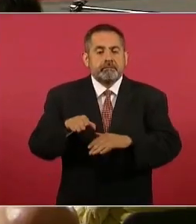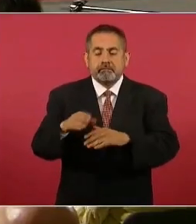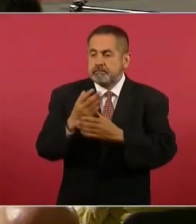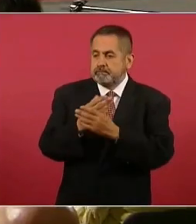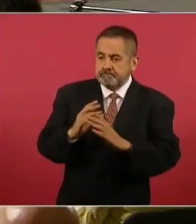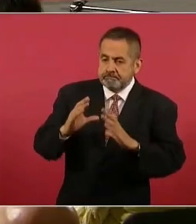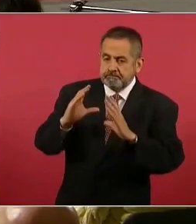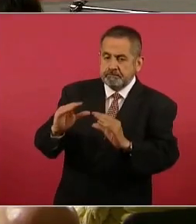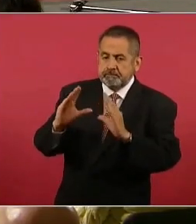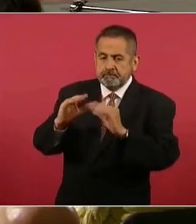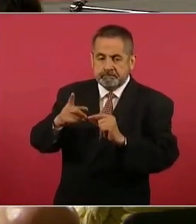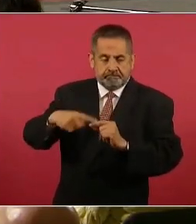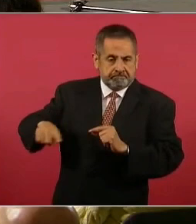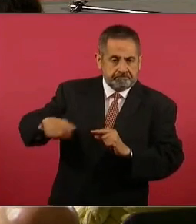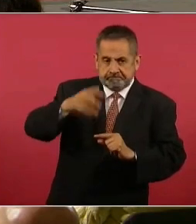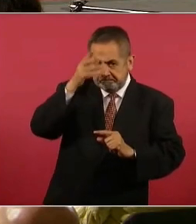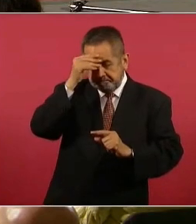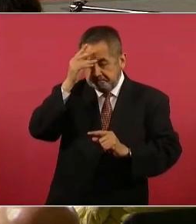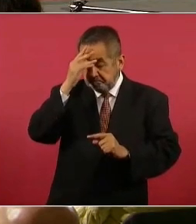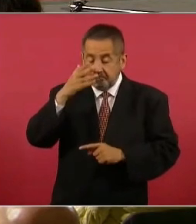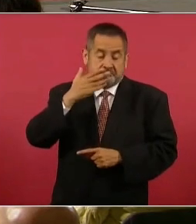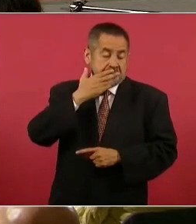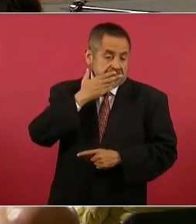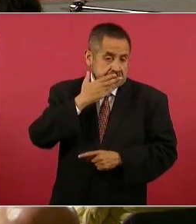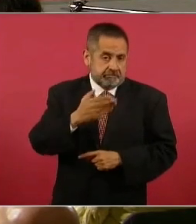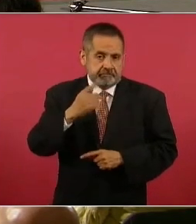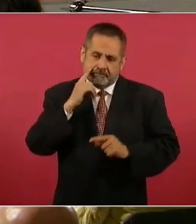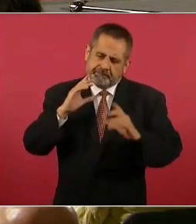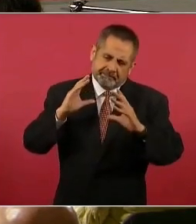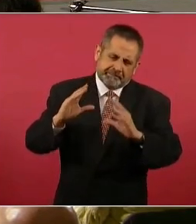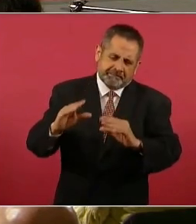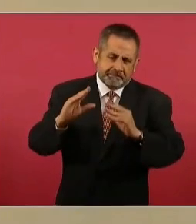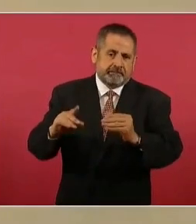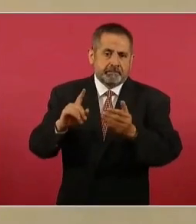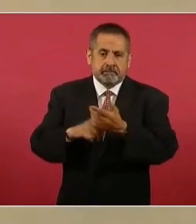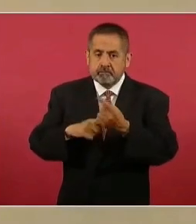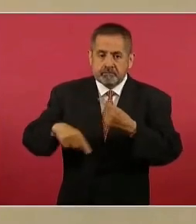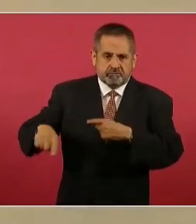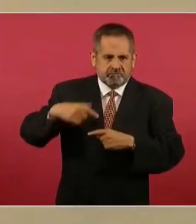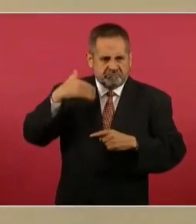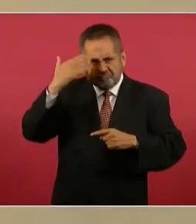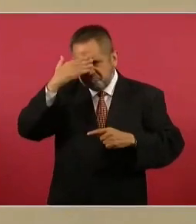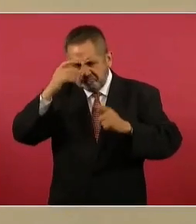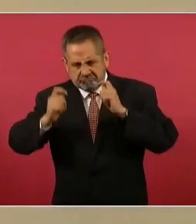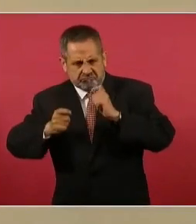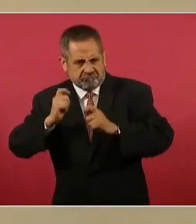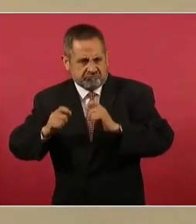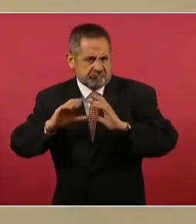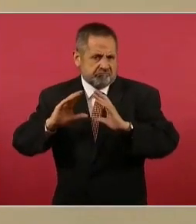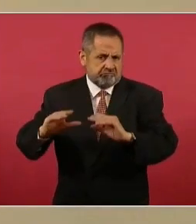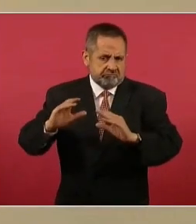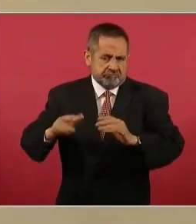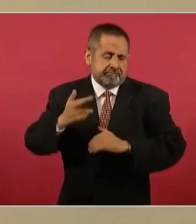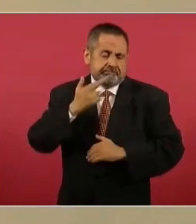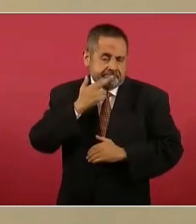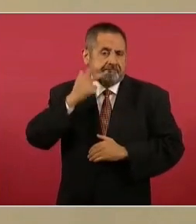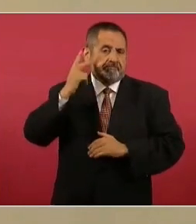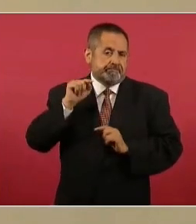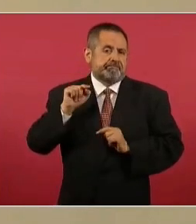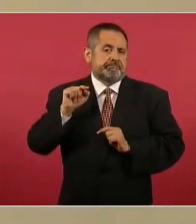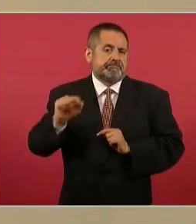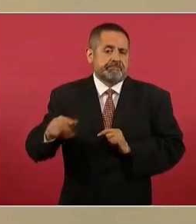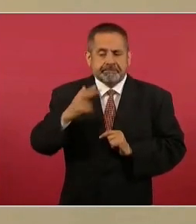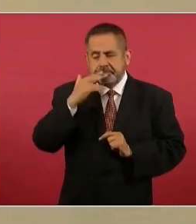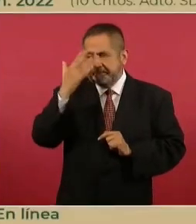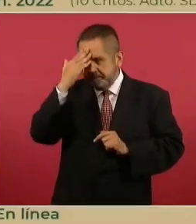que esto es muy importante mientras mejor capacitado esté el personal de la guardia nacional mejor podrá cumplir con sus